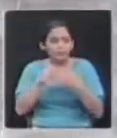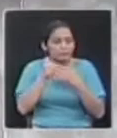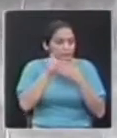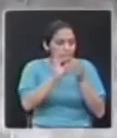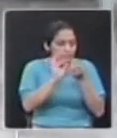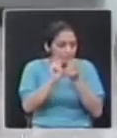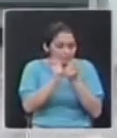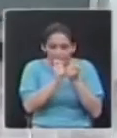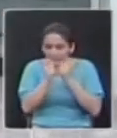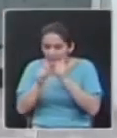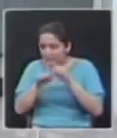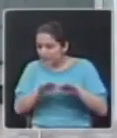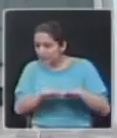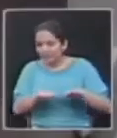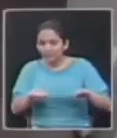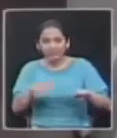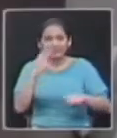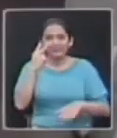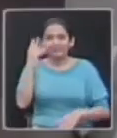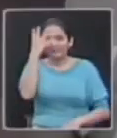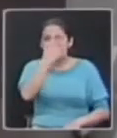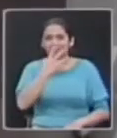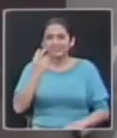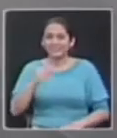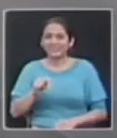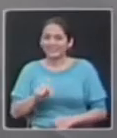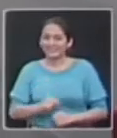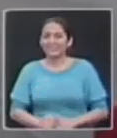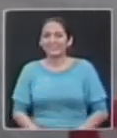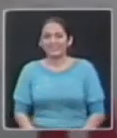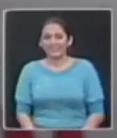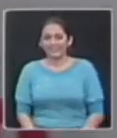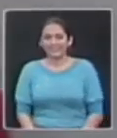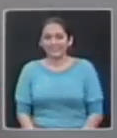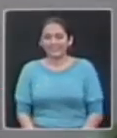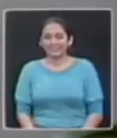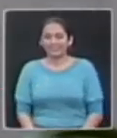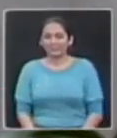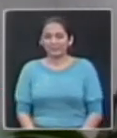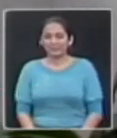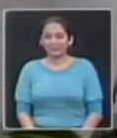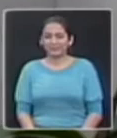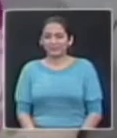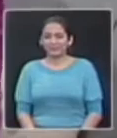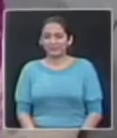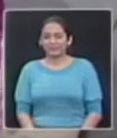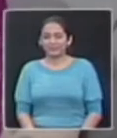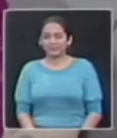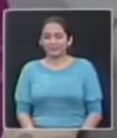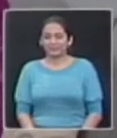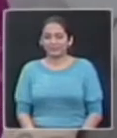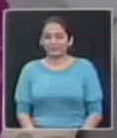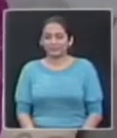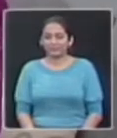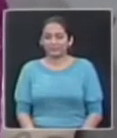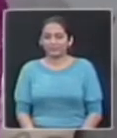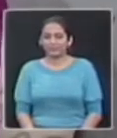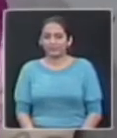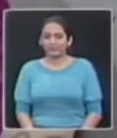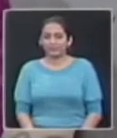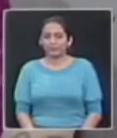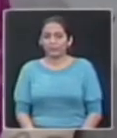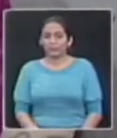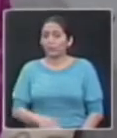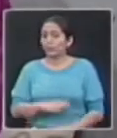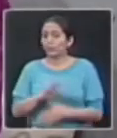de transformación, que es evidente. Es que remodelar es hacer un cambio profundo en la vida. Todo en la vida es cíclico y todo